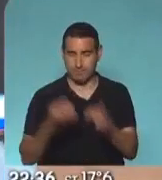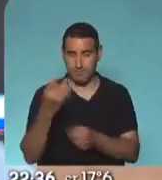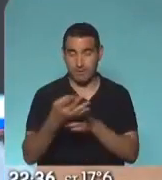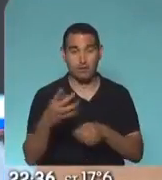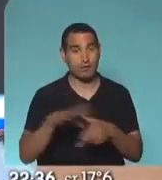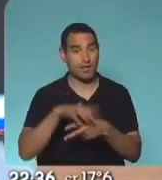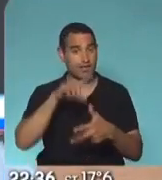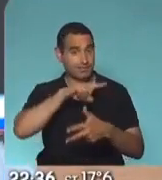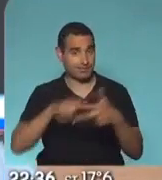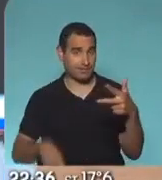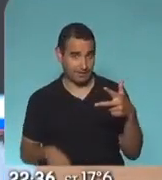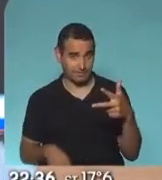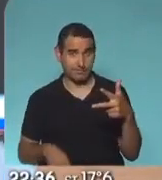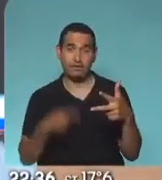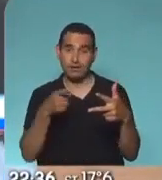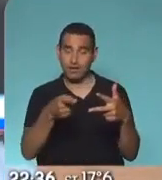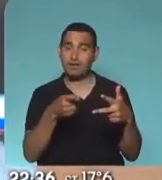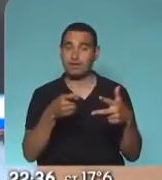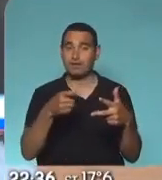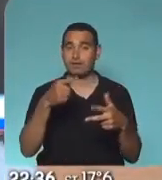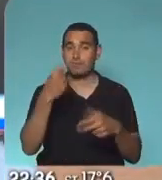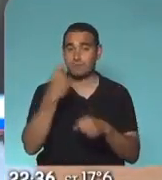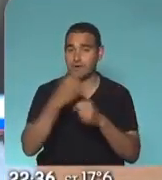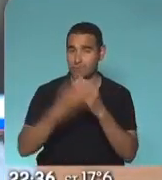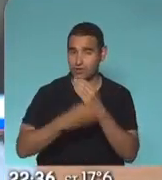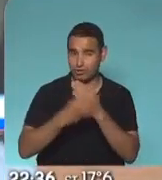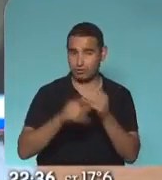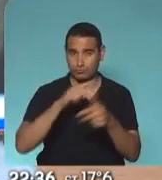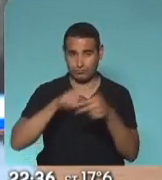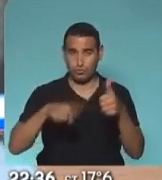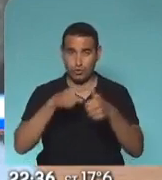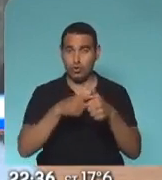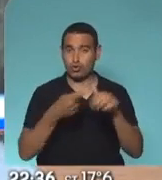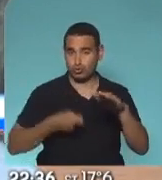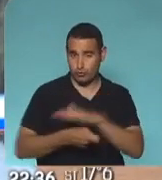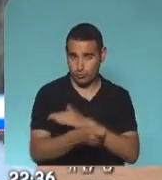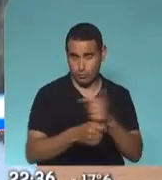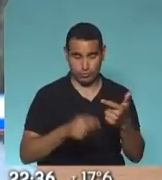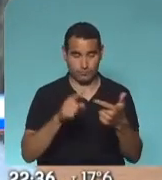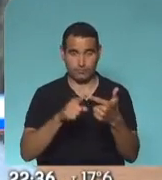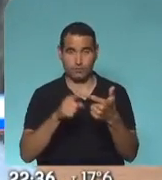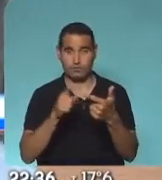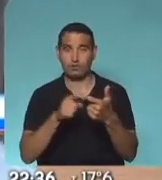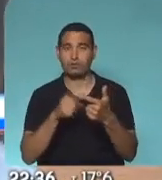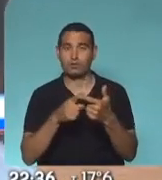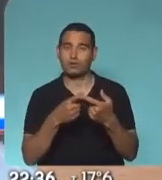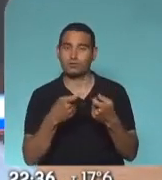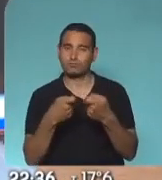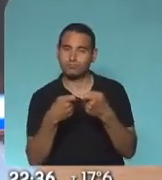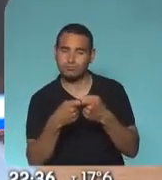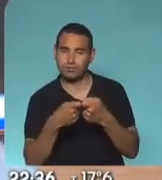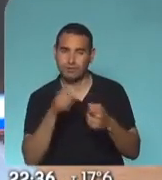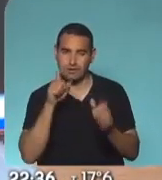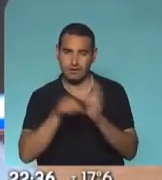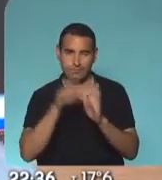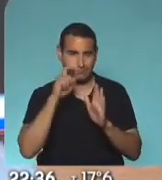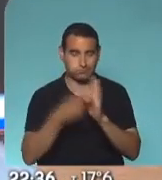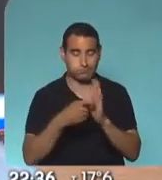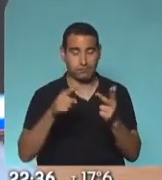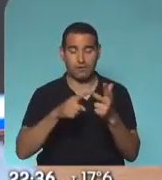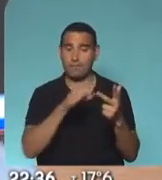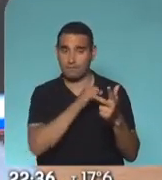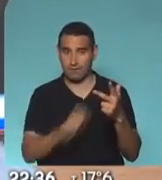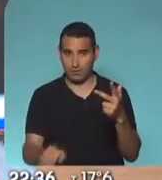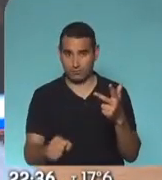casos en los cuales es investigado Netanyahu. Estamos hablando de soborno, estamos hablando de cohecho y estamos hablando de fraude.